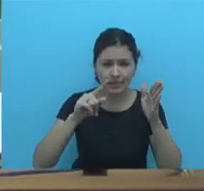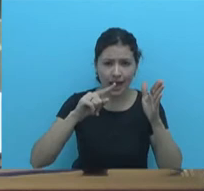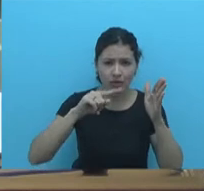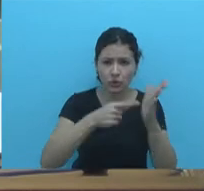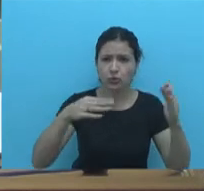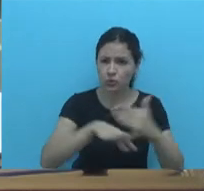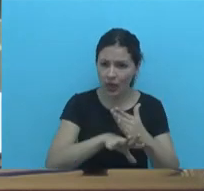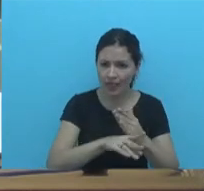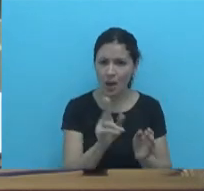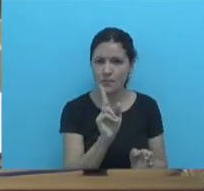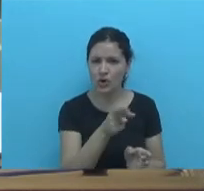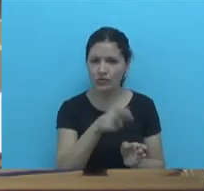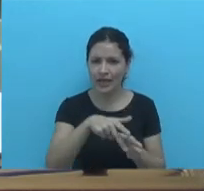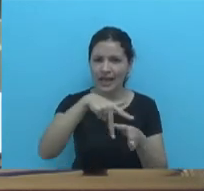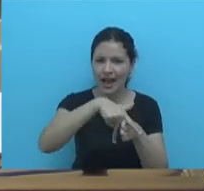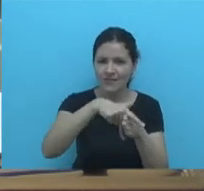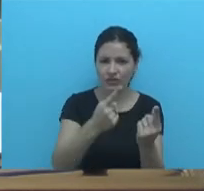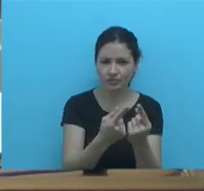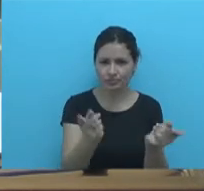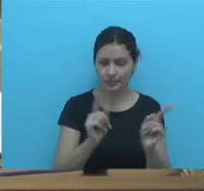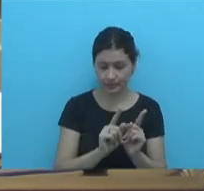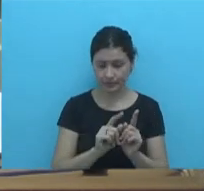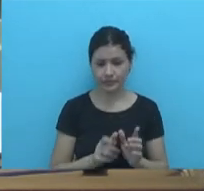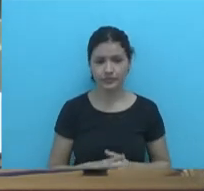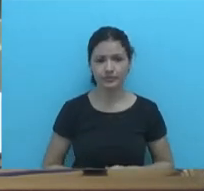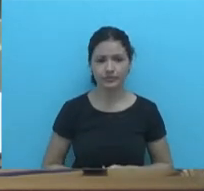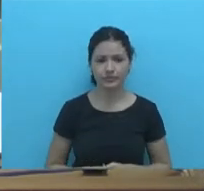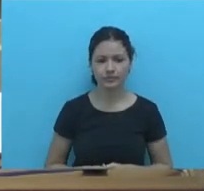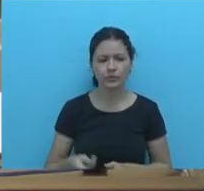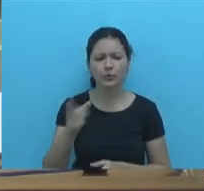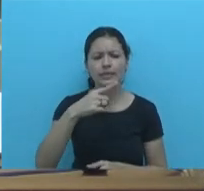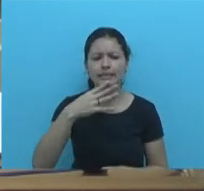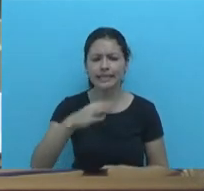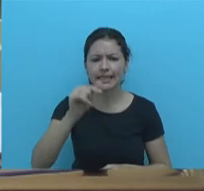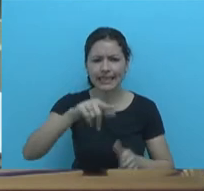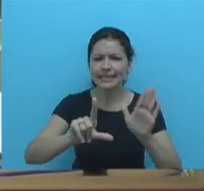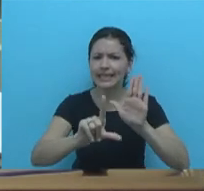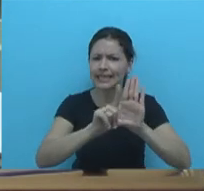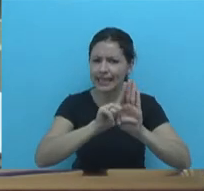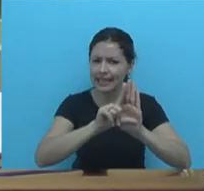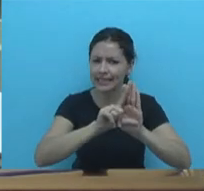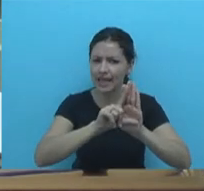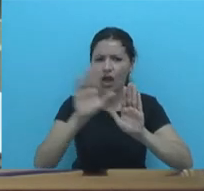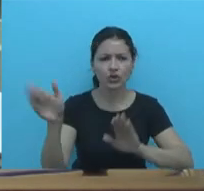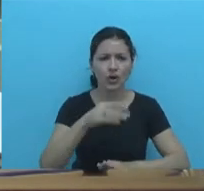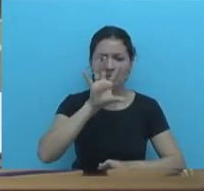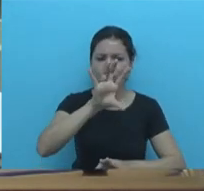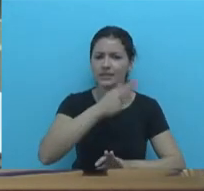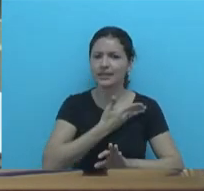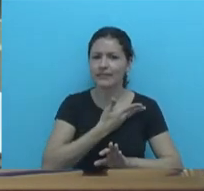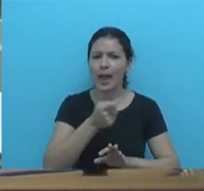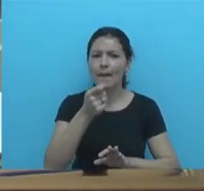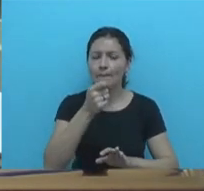claro que esta ley tendrá estar en todo el ámbito de la provincia,